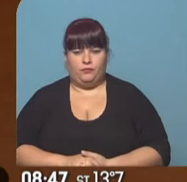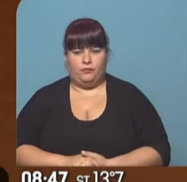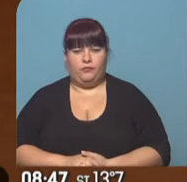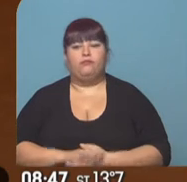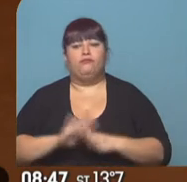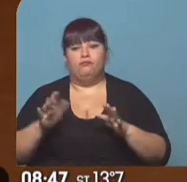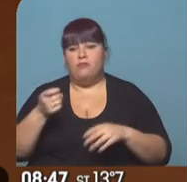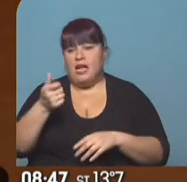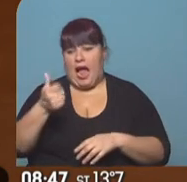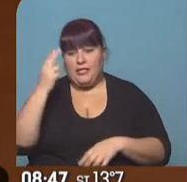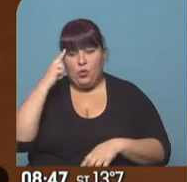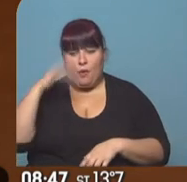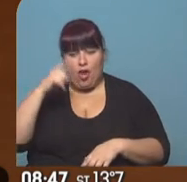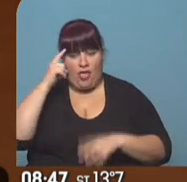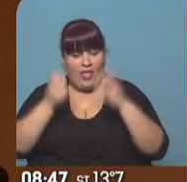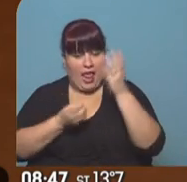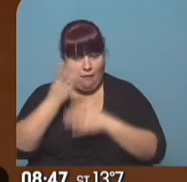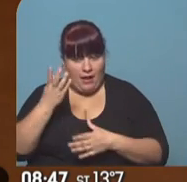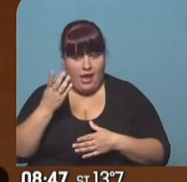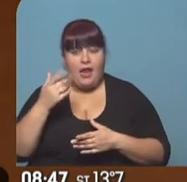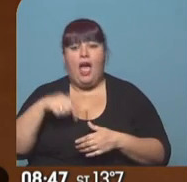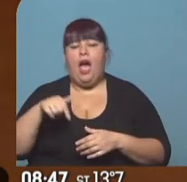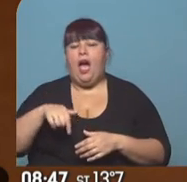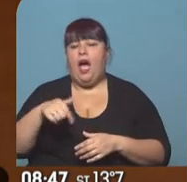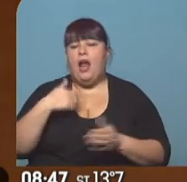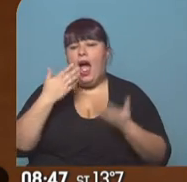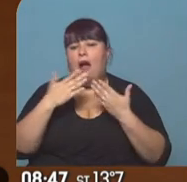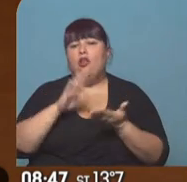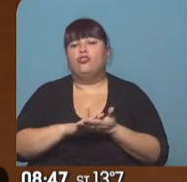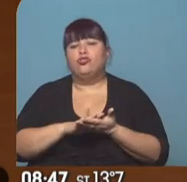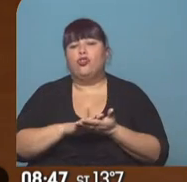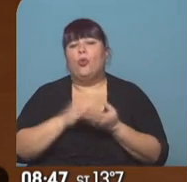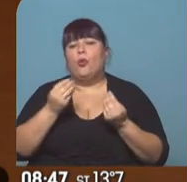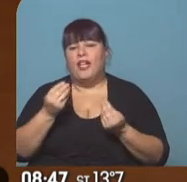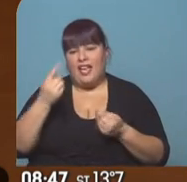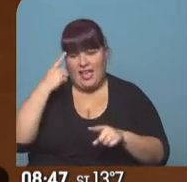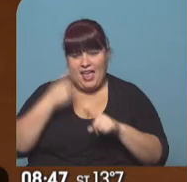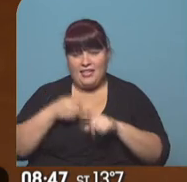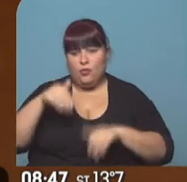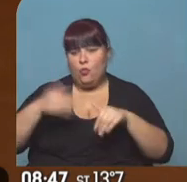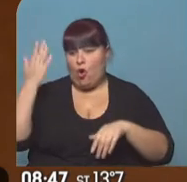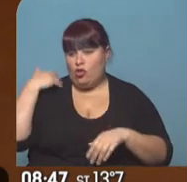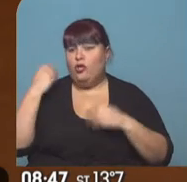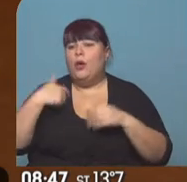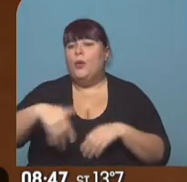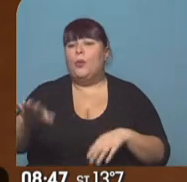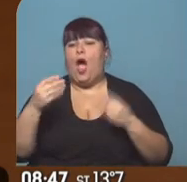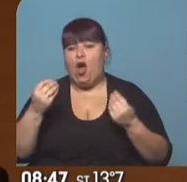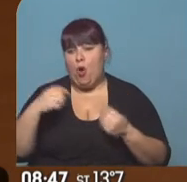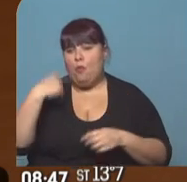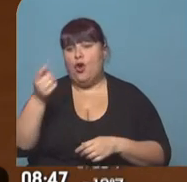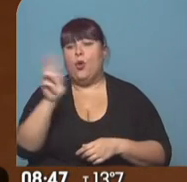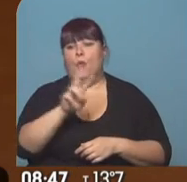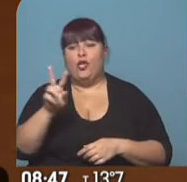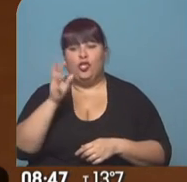bueno casi las nueve menos diez de la mañana vamos a hablar de lo que fueron las elecciones pero lo que viene claro porque el próximo